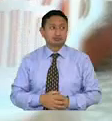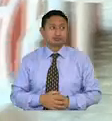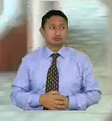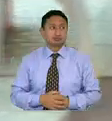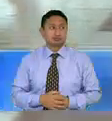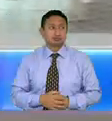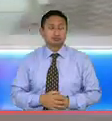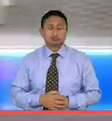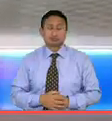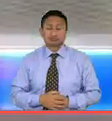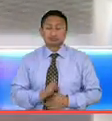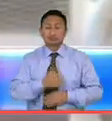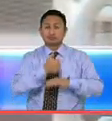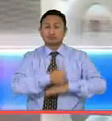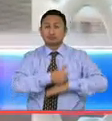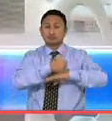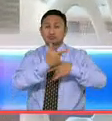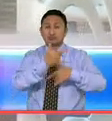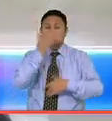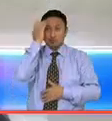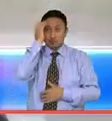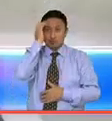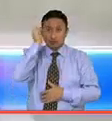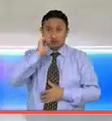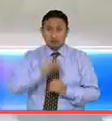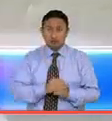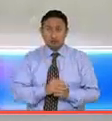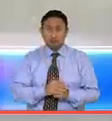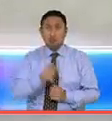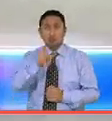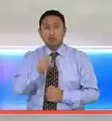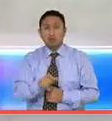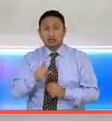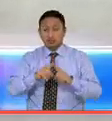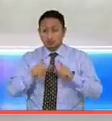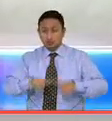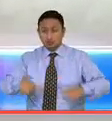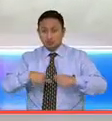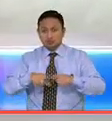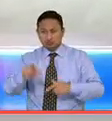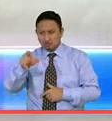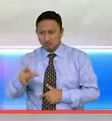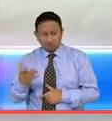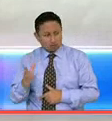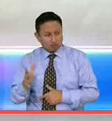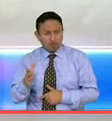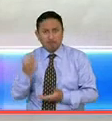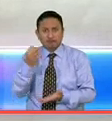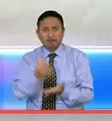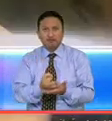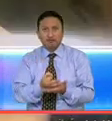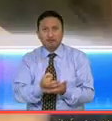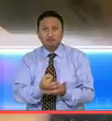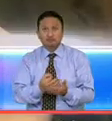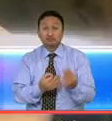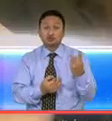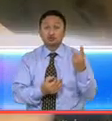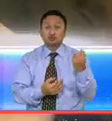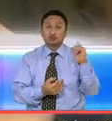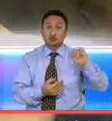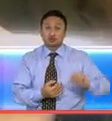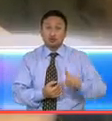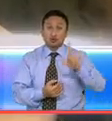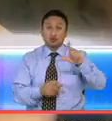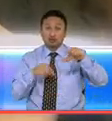Lo que preocupa a las autoridades es el nivel de ausentismo en los diferentes centros de vacunación, más aún cuando el 12 de julio inicia